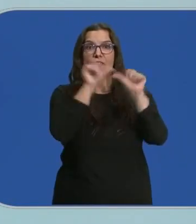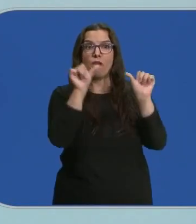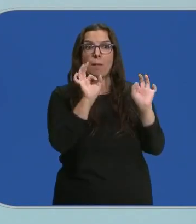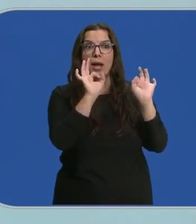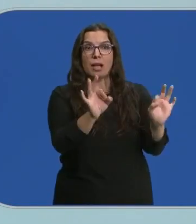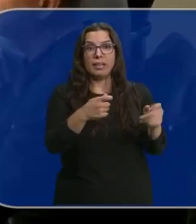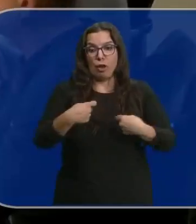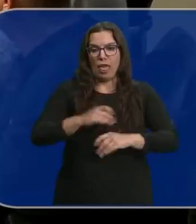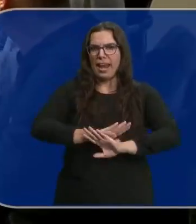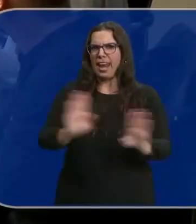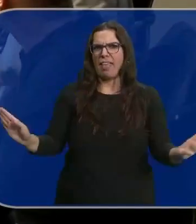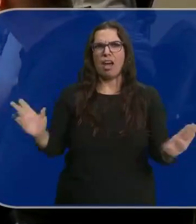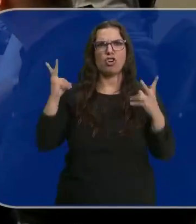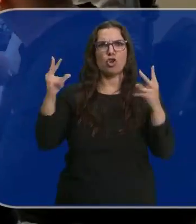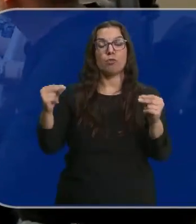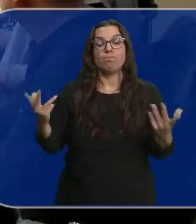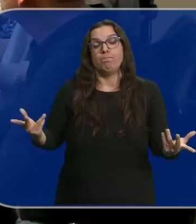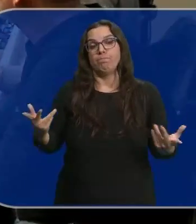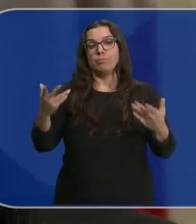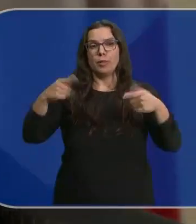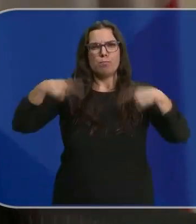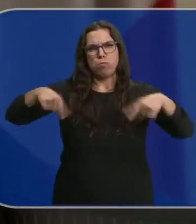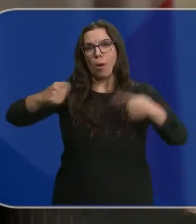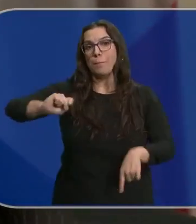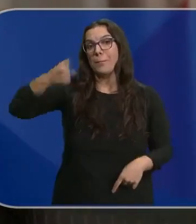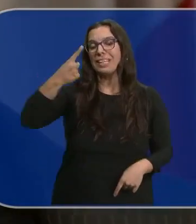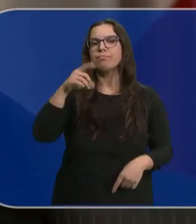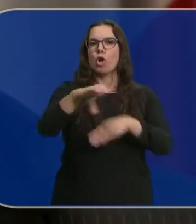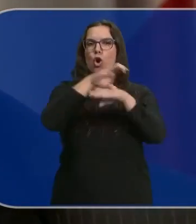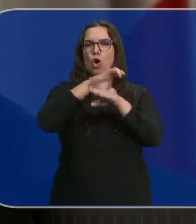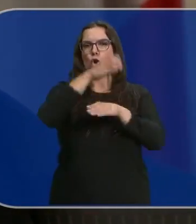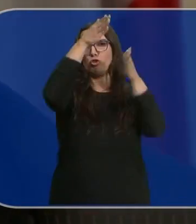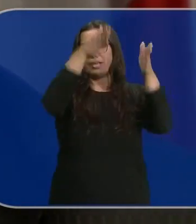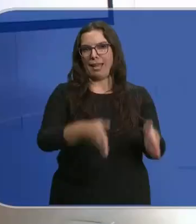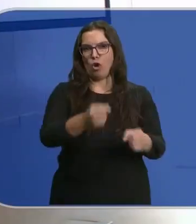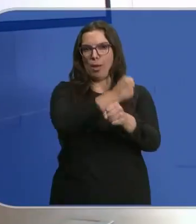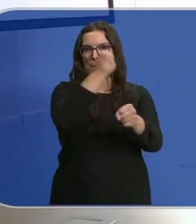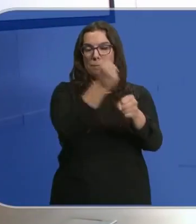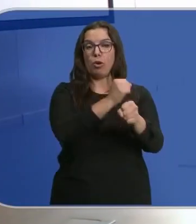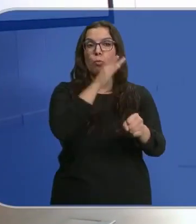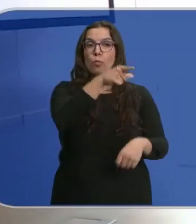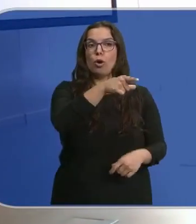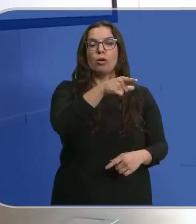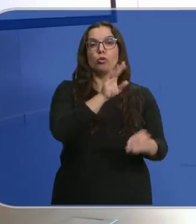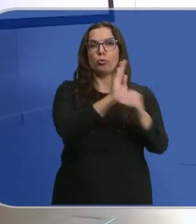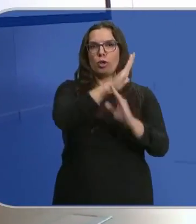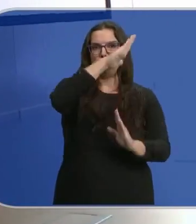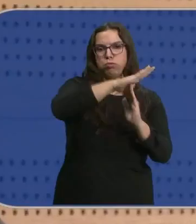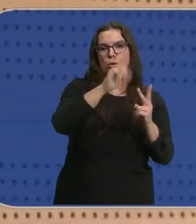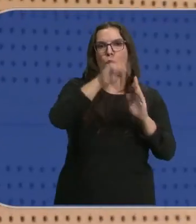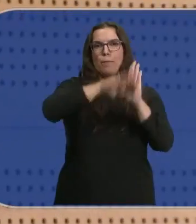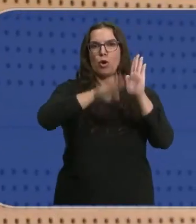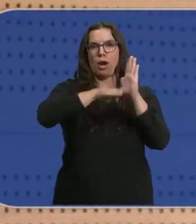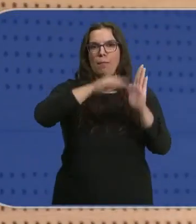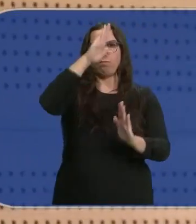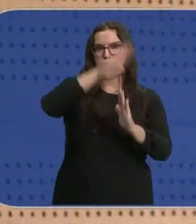no hay nada que negociar. Ese enfrentamiento ha estado centrado sobre todo en el consejero de Empleo, tanto por la paralización de subvenciones y programas en